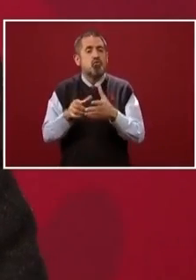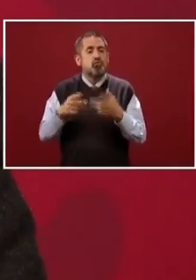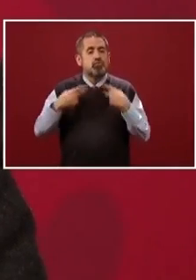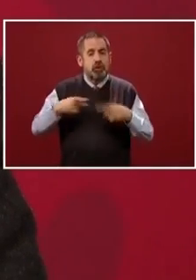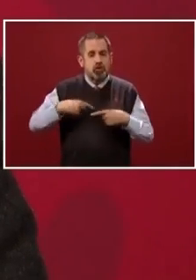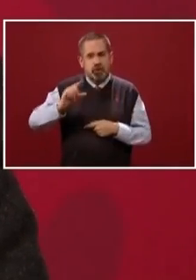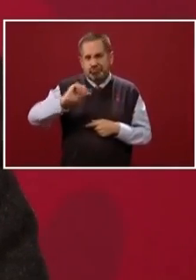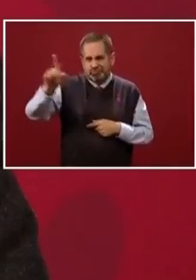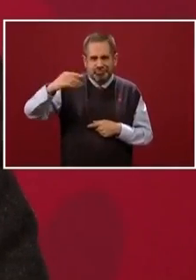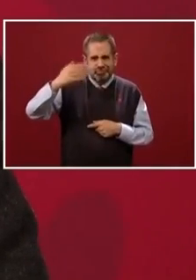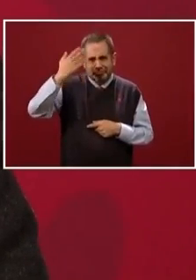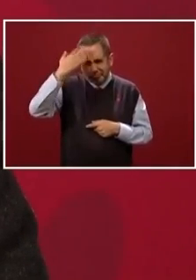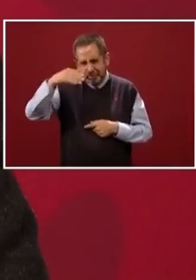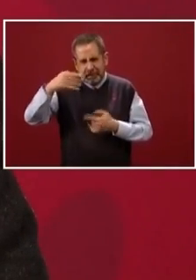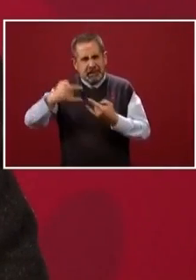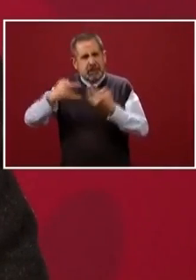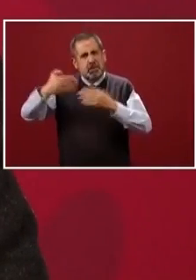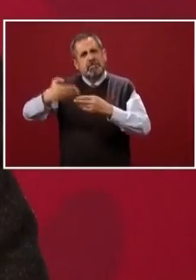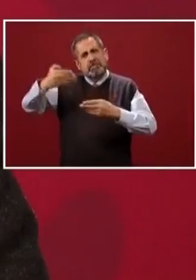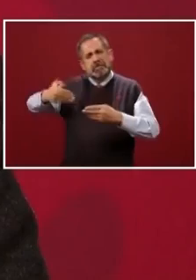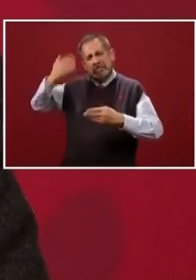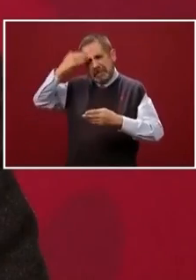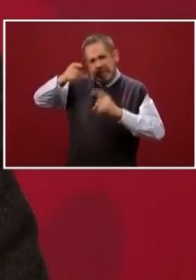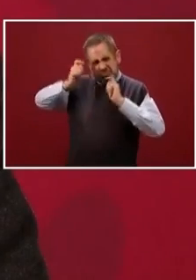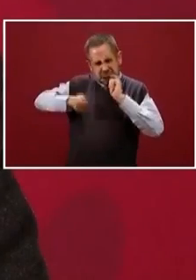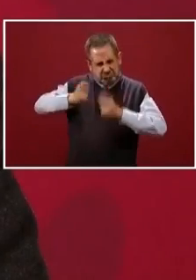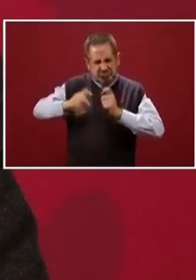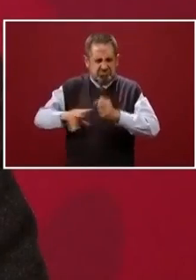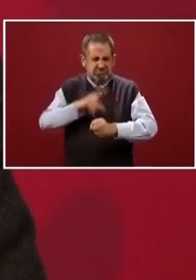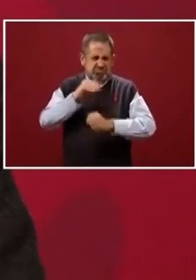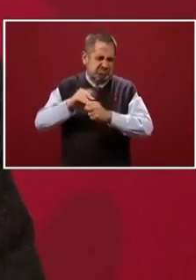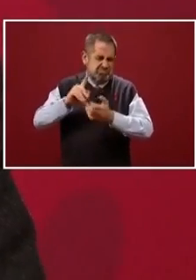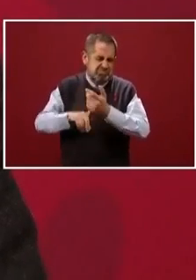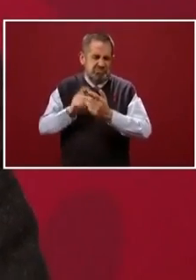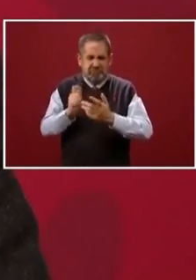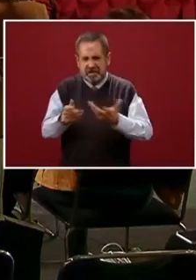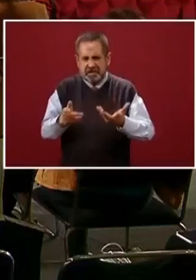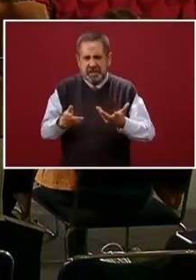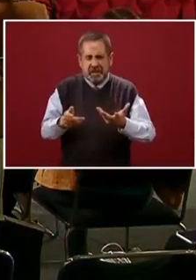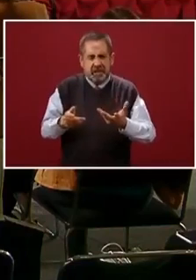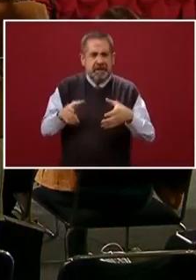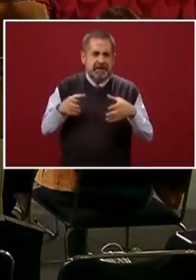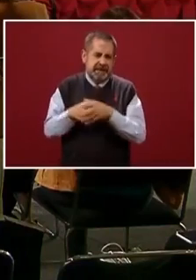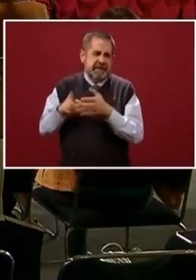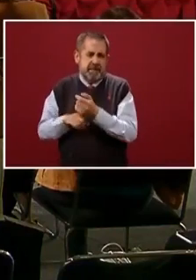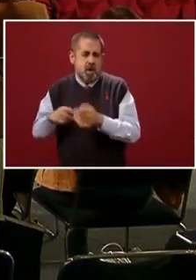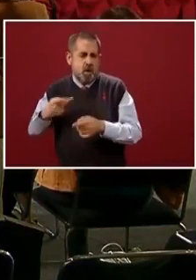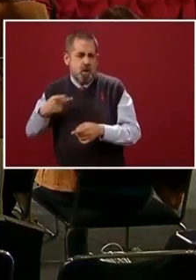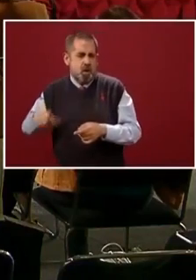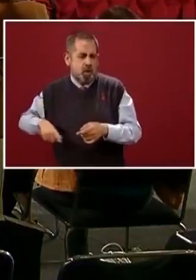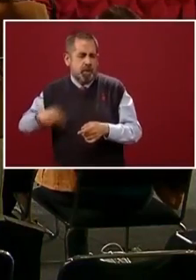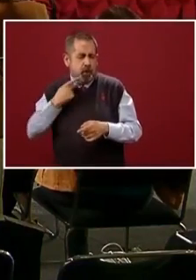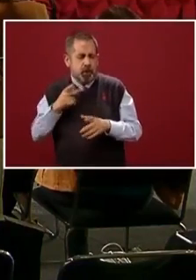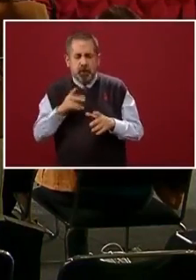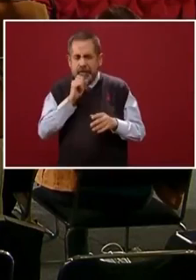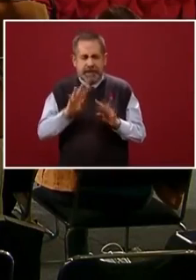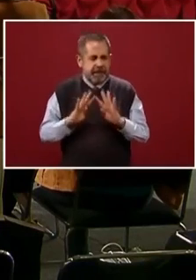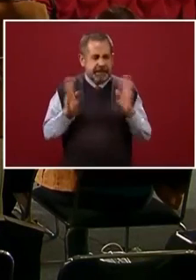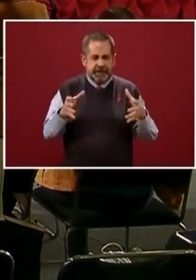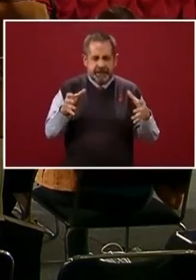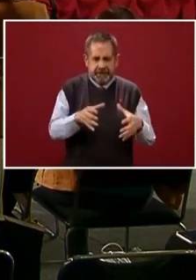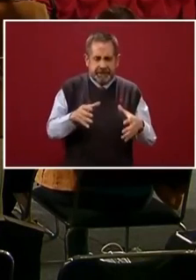personas académicas o con historia previa de trabajo en algunas poderes de la Unión, y se ha sido expresada